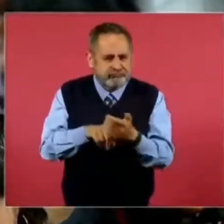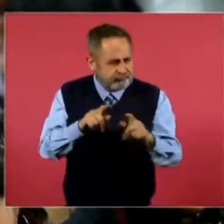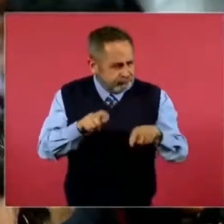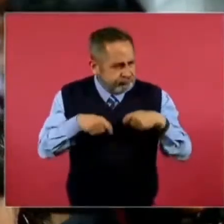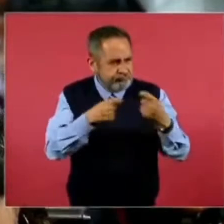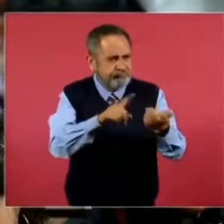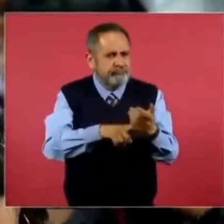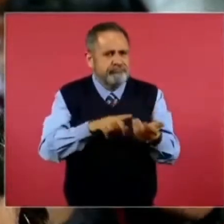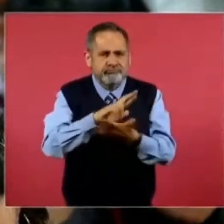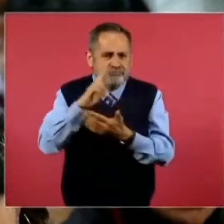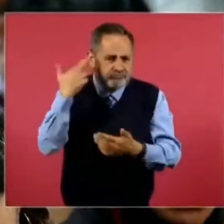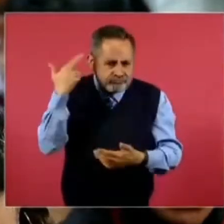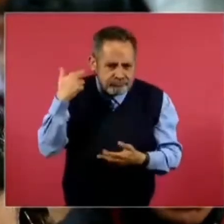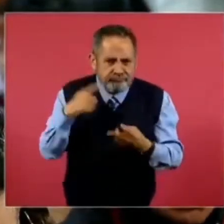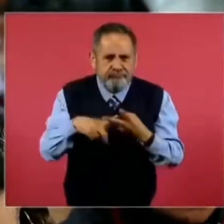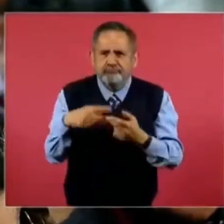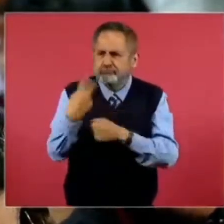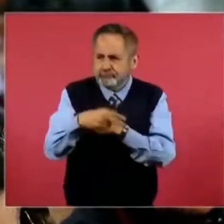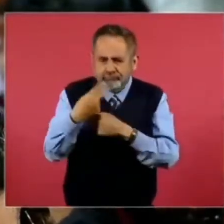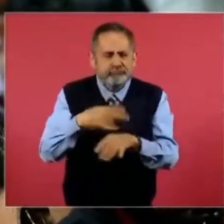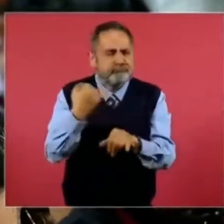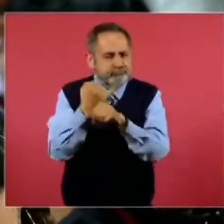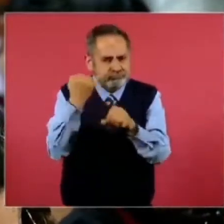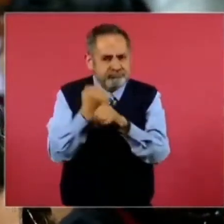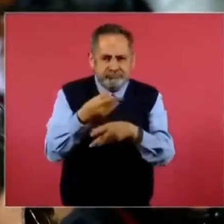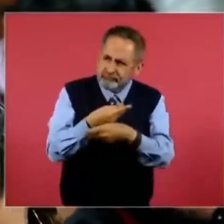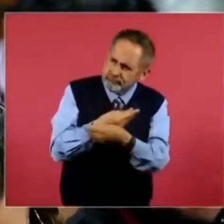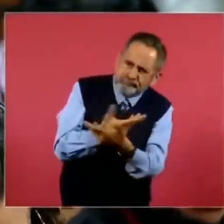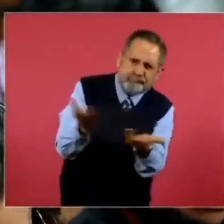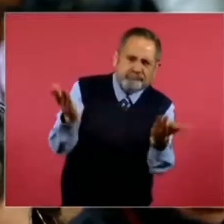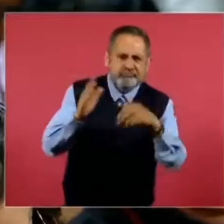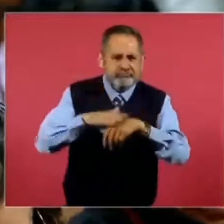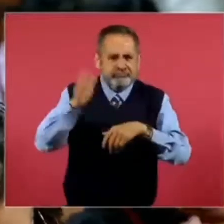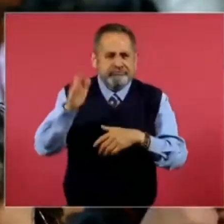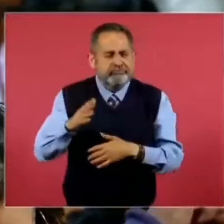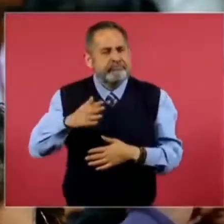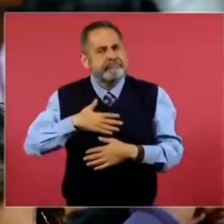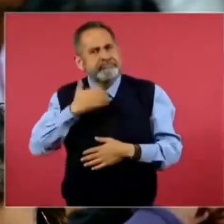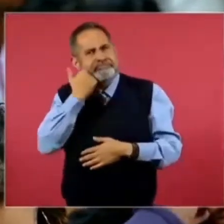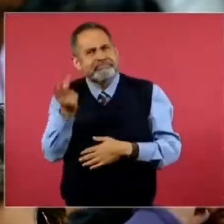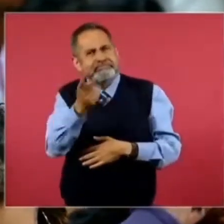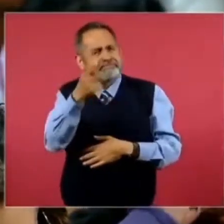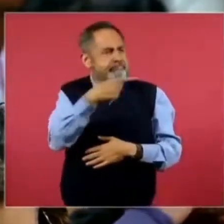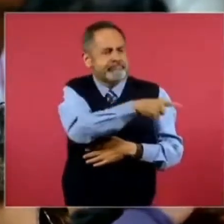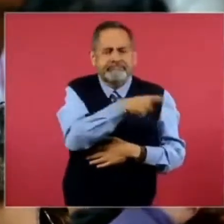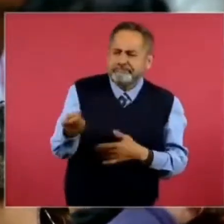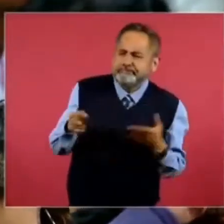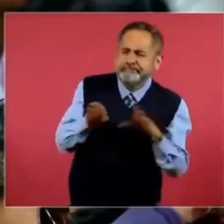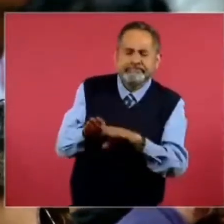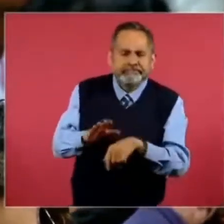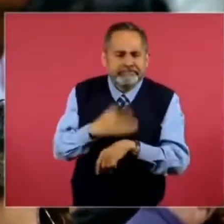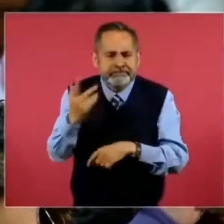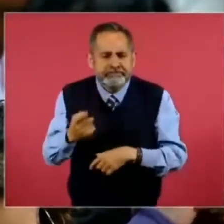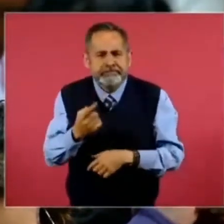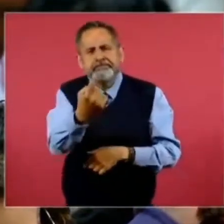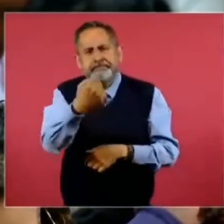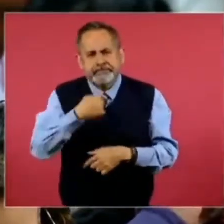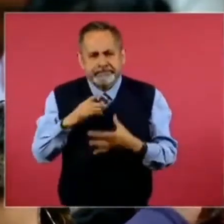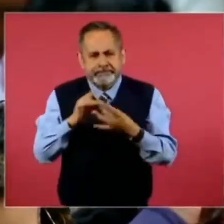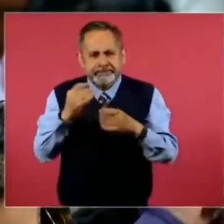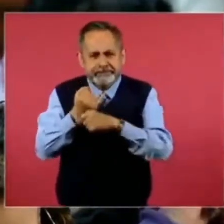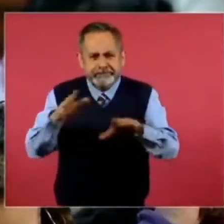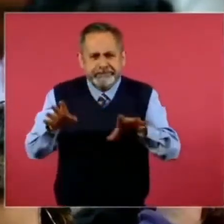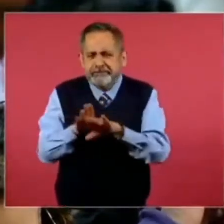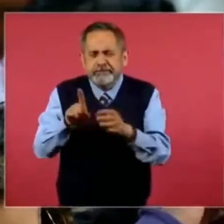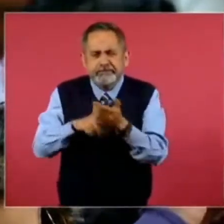de radio, de televisión, de internet. Y sí quería yo preguntarle, y si nos puede informar acerca de esto,